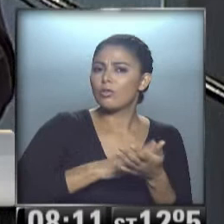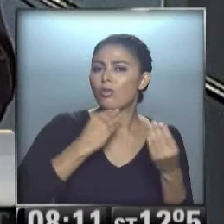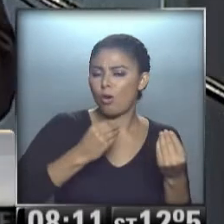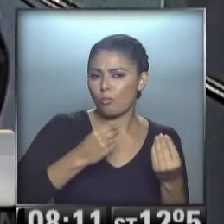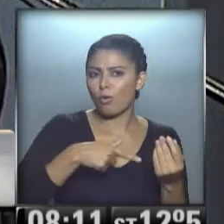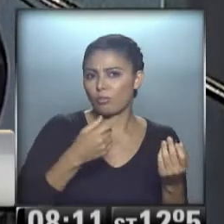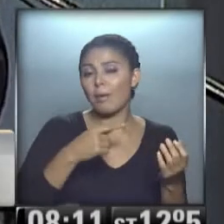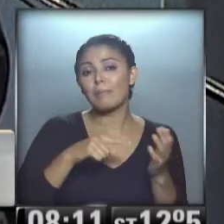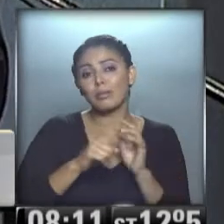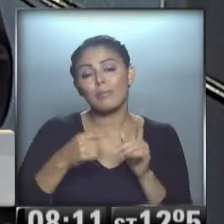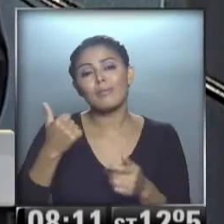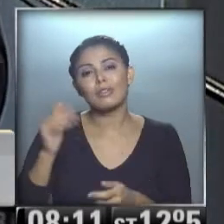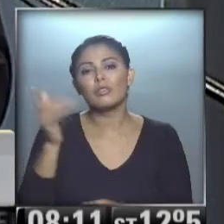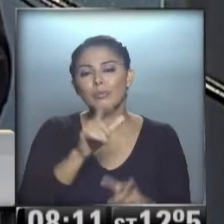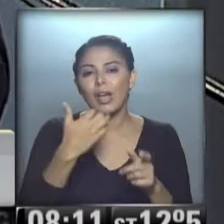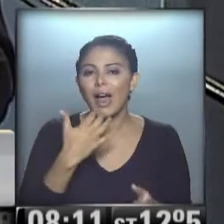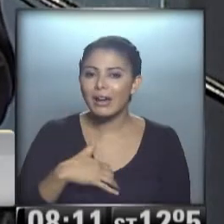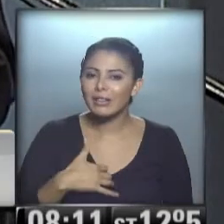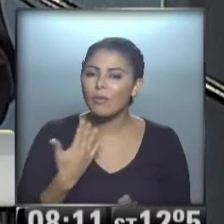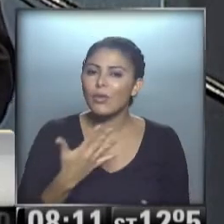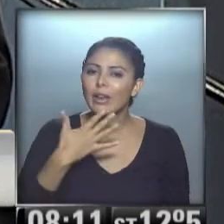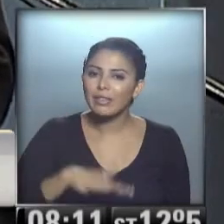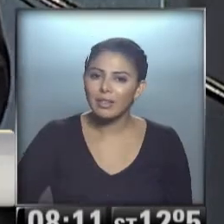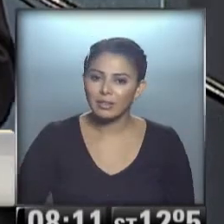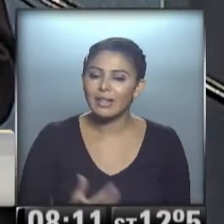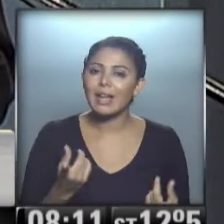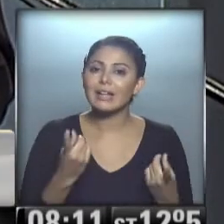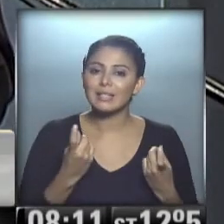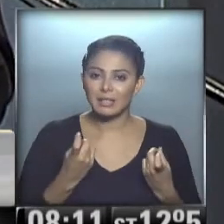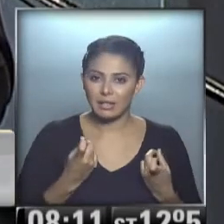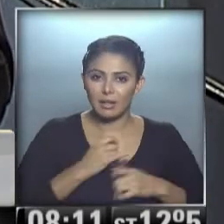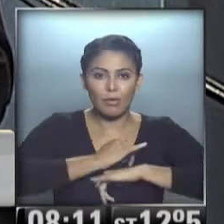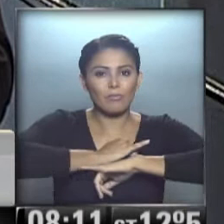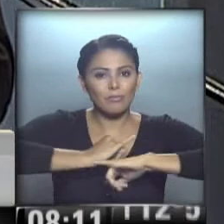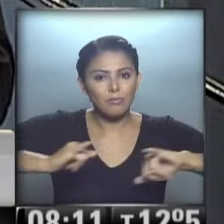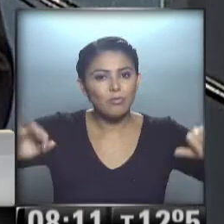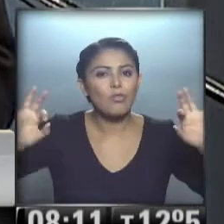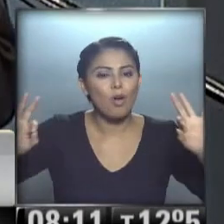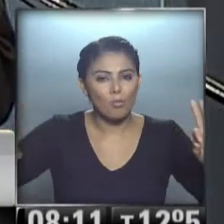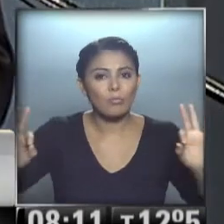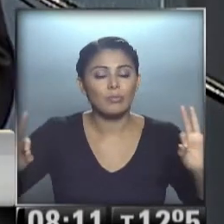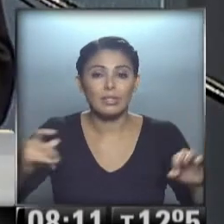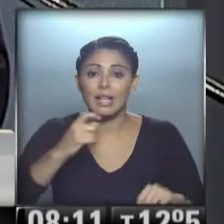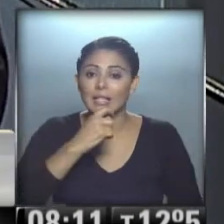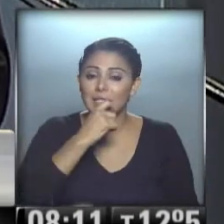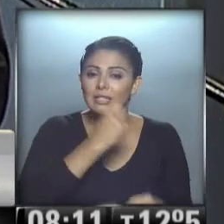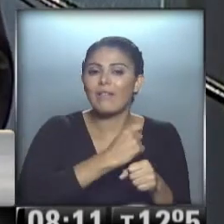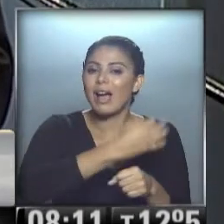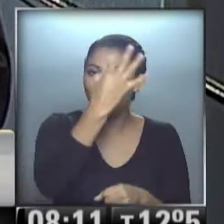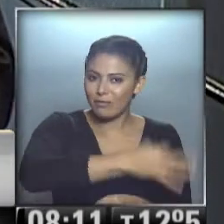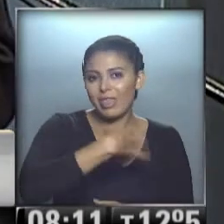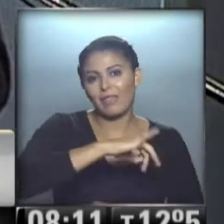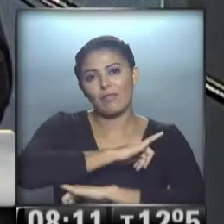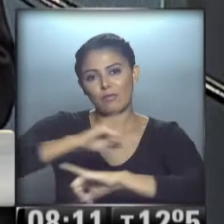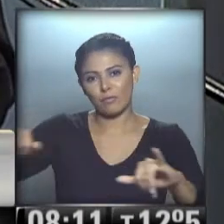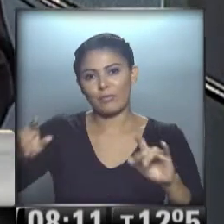todos, los argentinos, entendamos que es necesario brindar la cobertura necesaria cuando se hacen las cosas muy bien y que